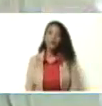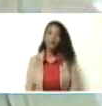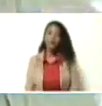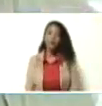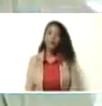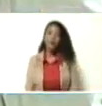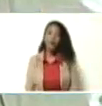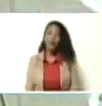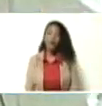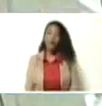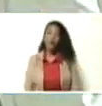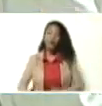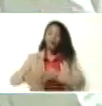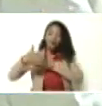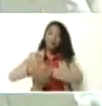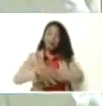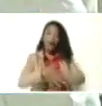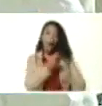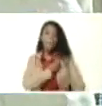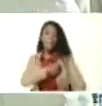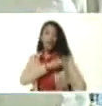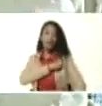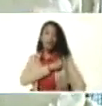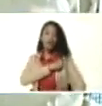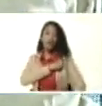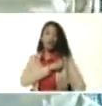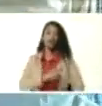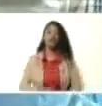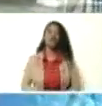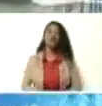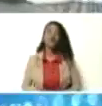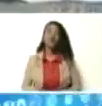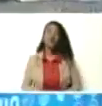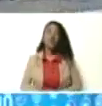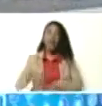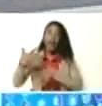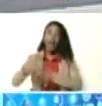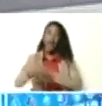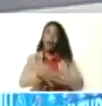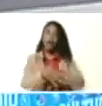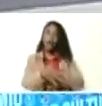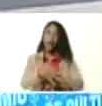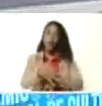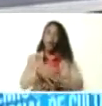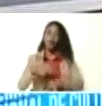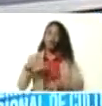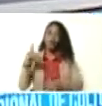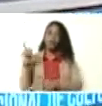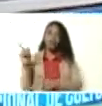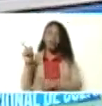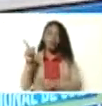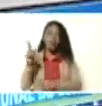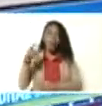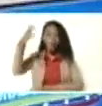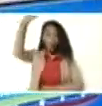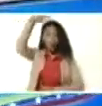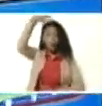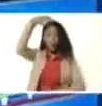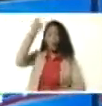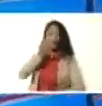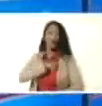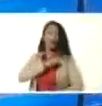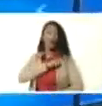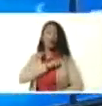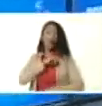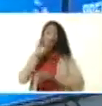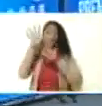el ejército español, el ejército colonialista de su majestad el rey, lo que hizo